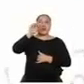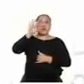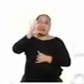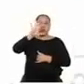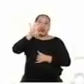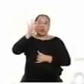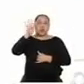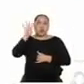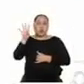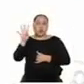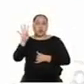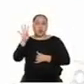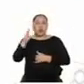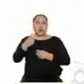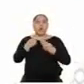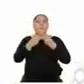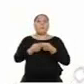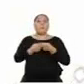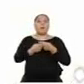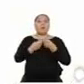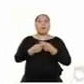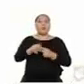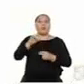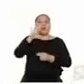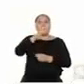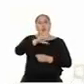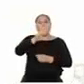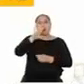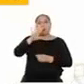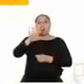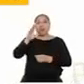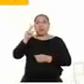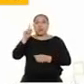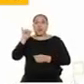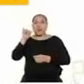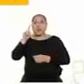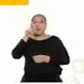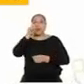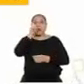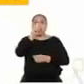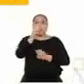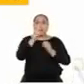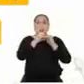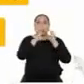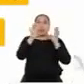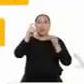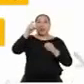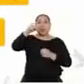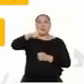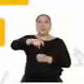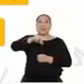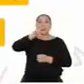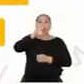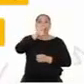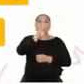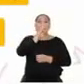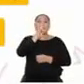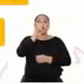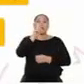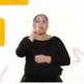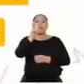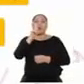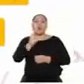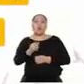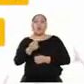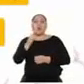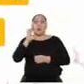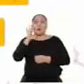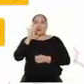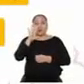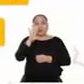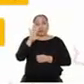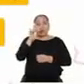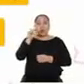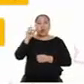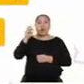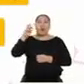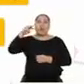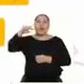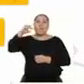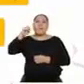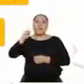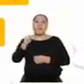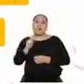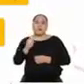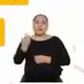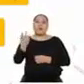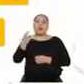una masa corporal de 55 kilos Requieren un día 71,5 gramos de proteínas Claro,